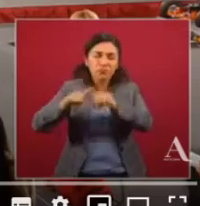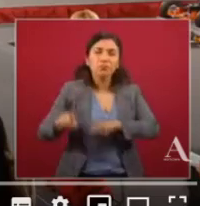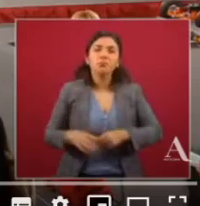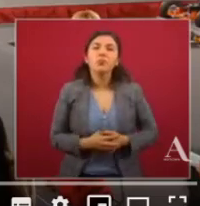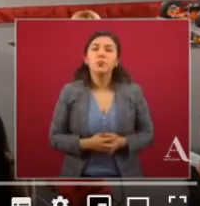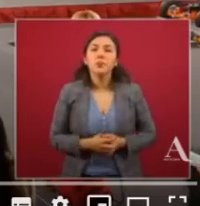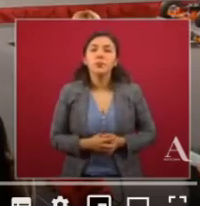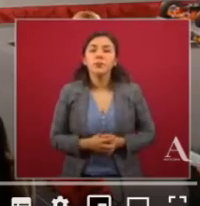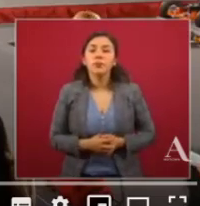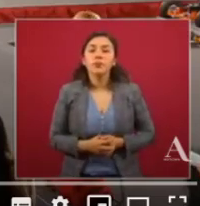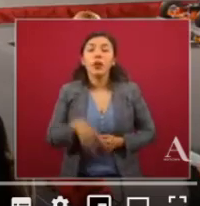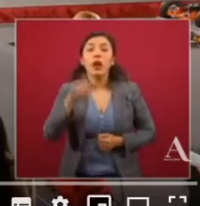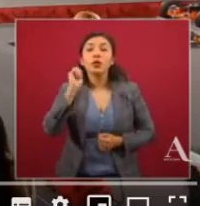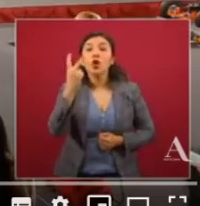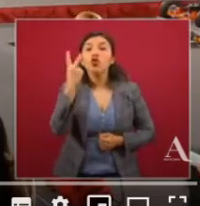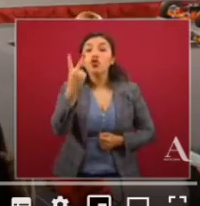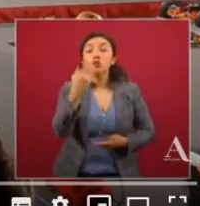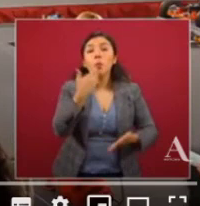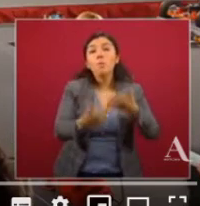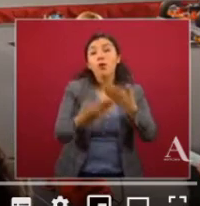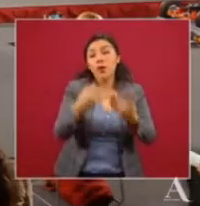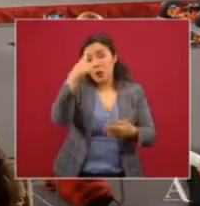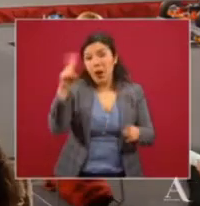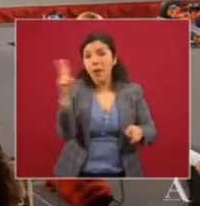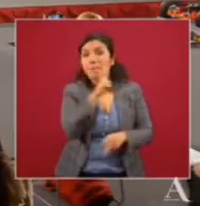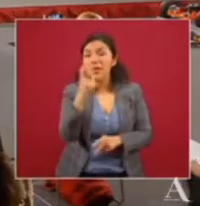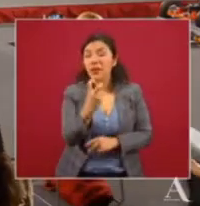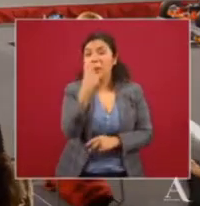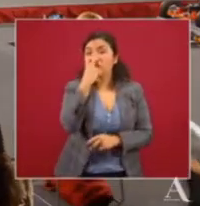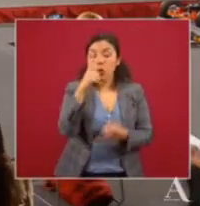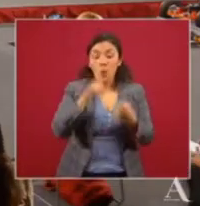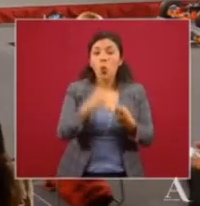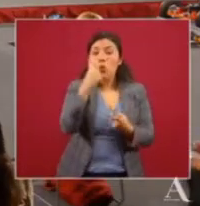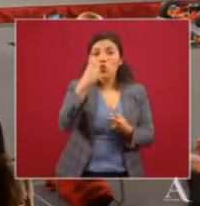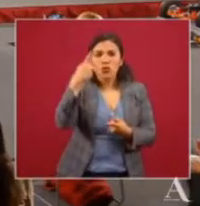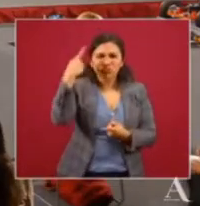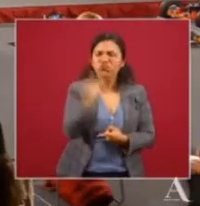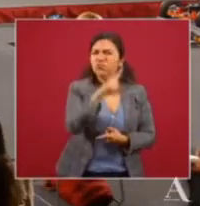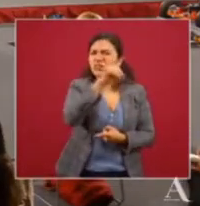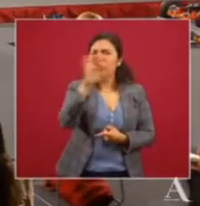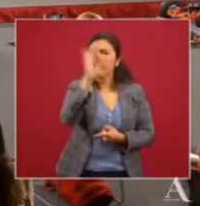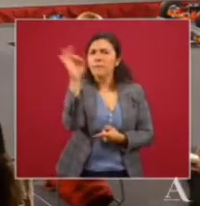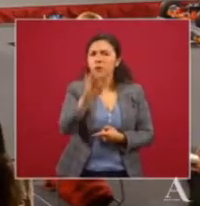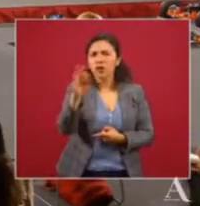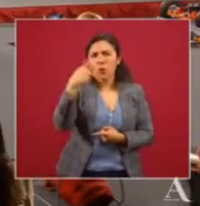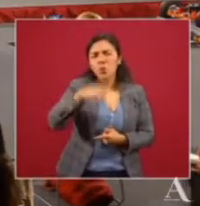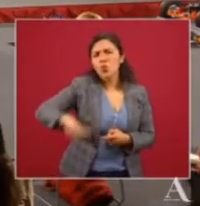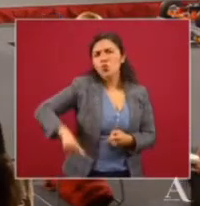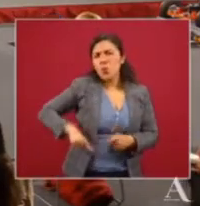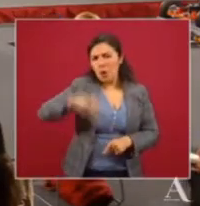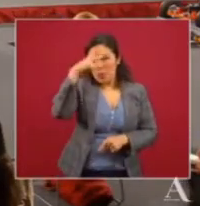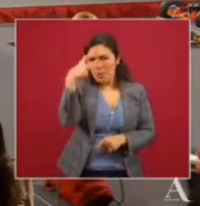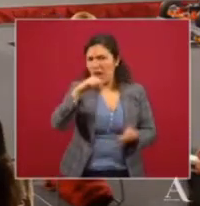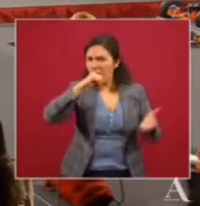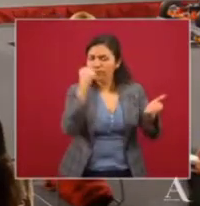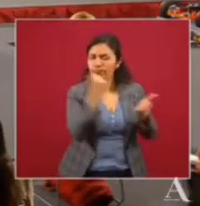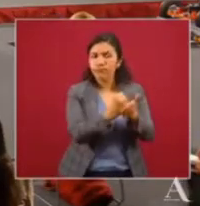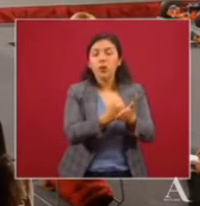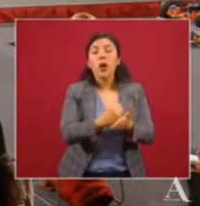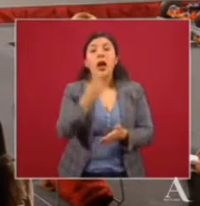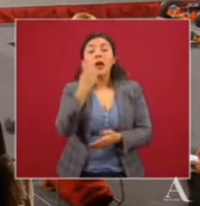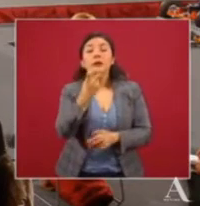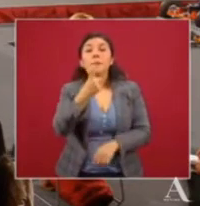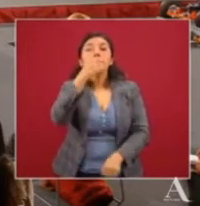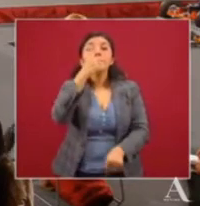son dos ventiladores son dos modelos 1 100% del estado mexicano con una patente la primera en este tipo de que de